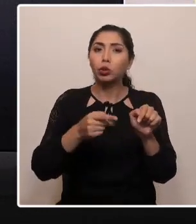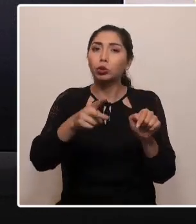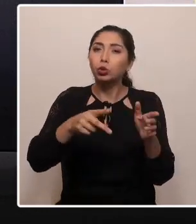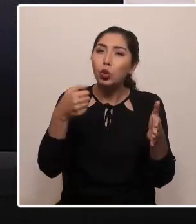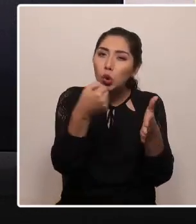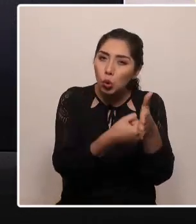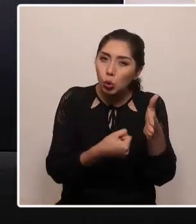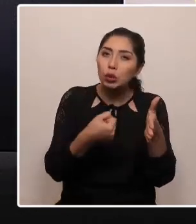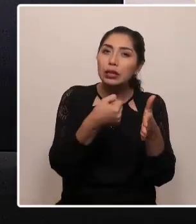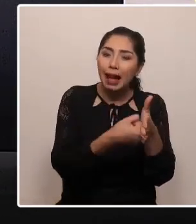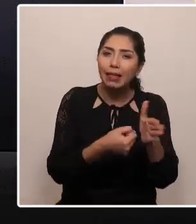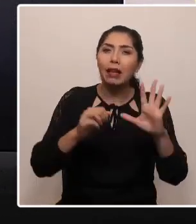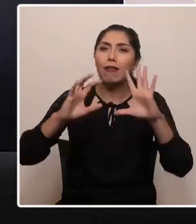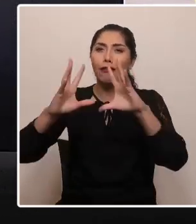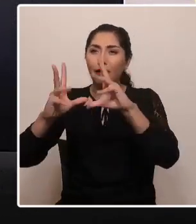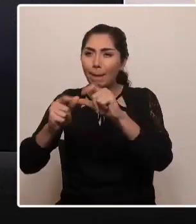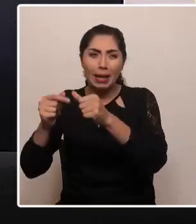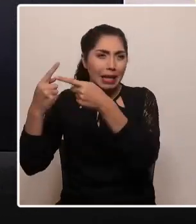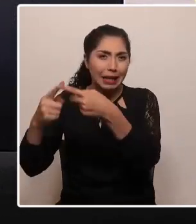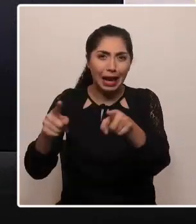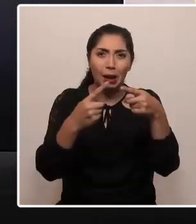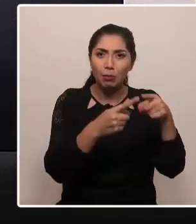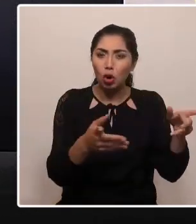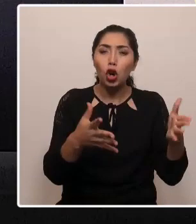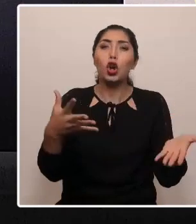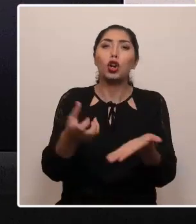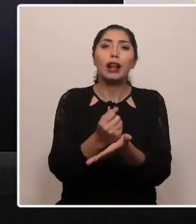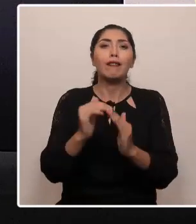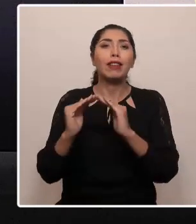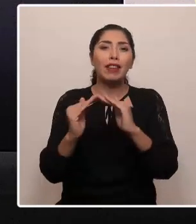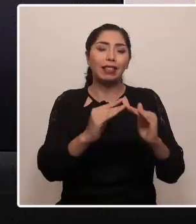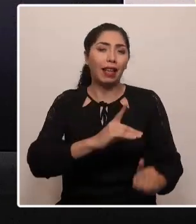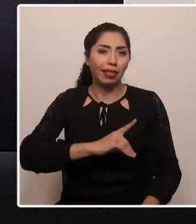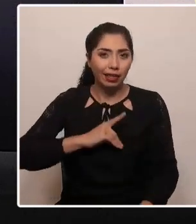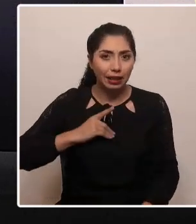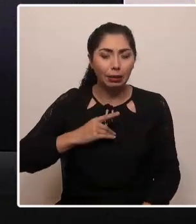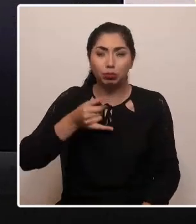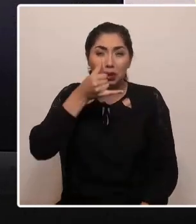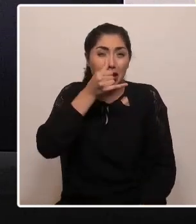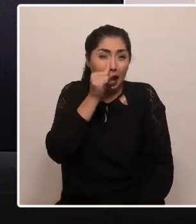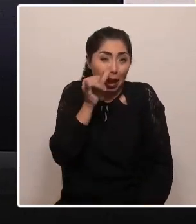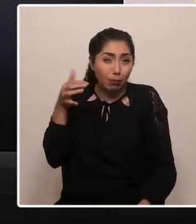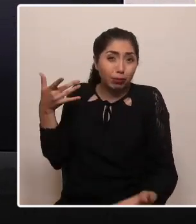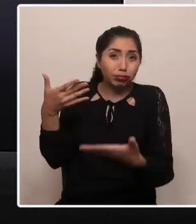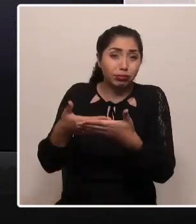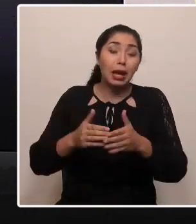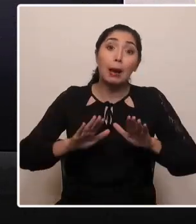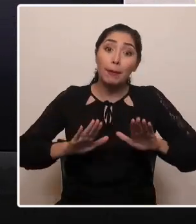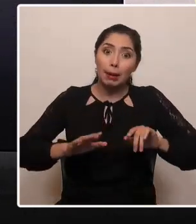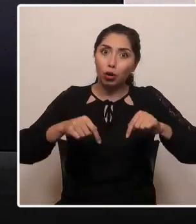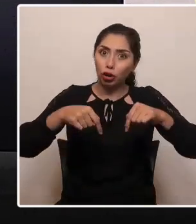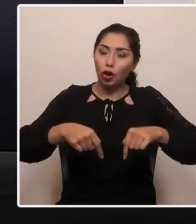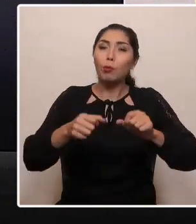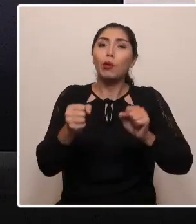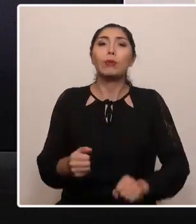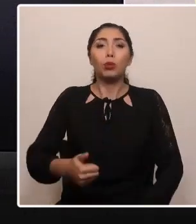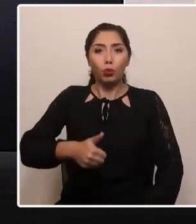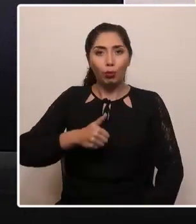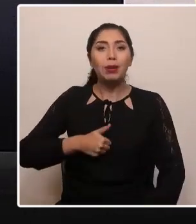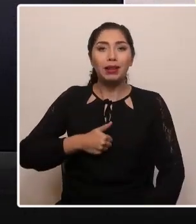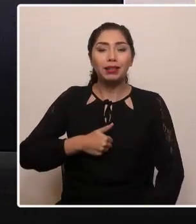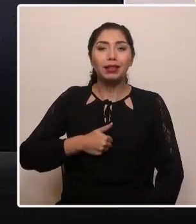interminable de familias por tener una vivienda digna que lleva tanto tiempo. Esperamos que hoy día podamos estar a la altura de lo que nos exige el